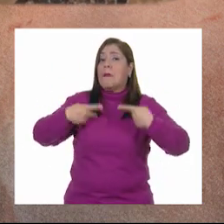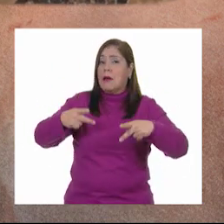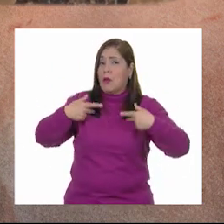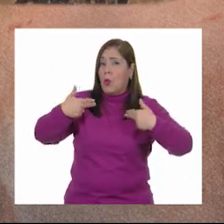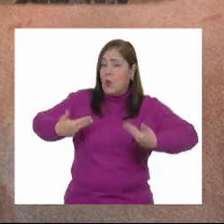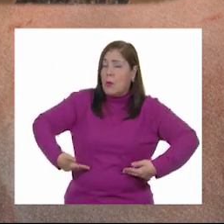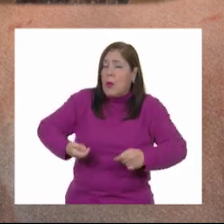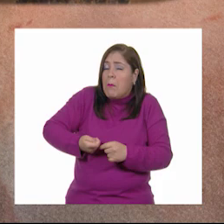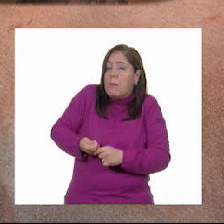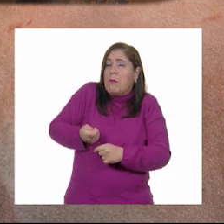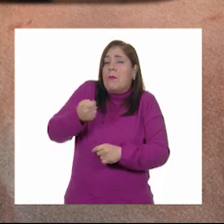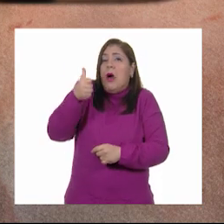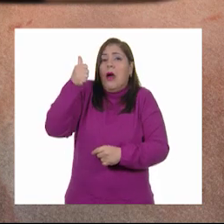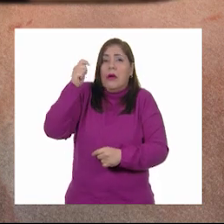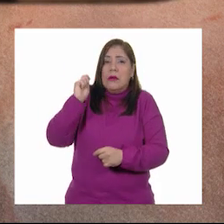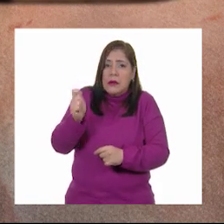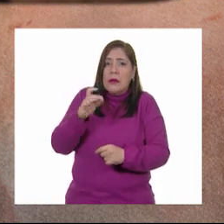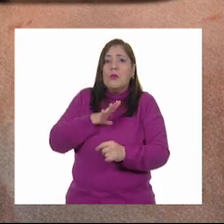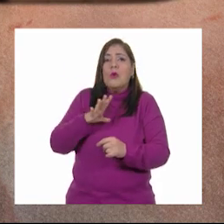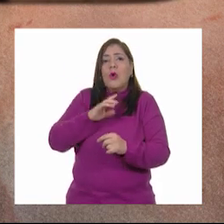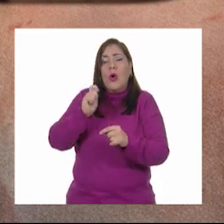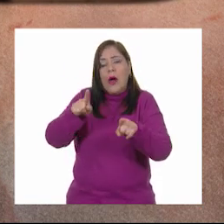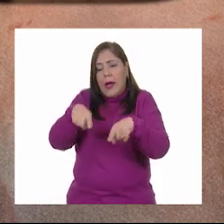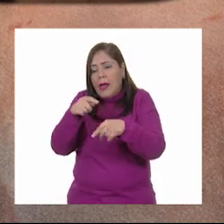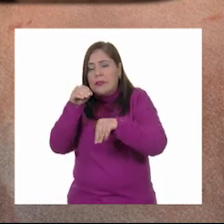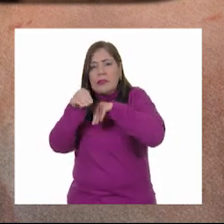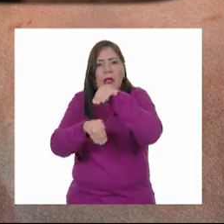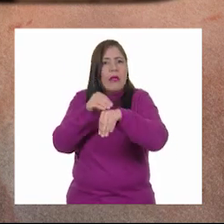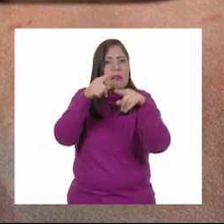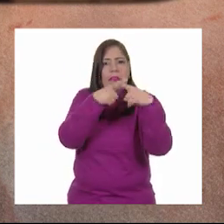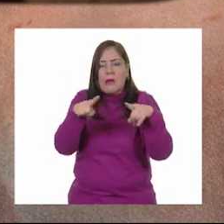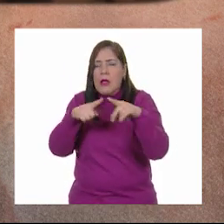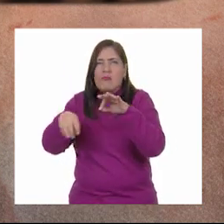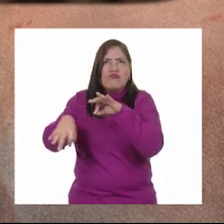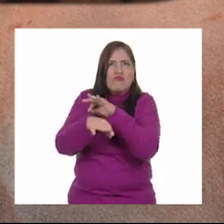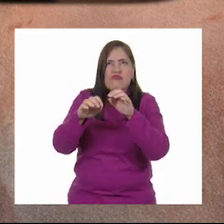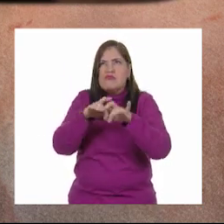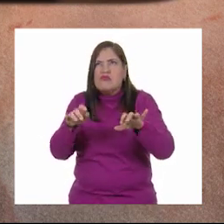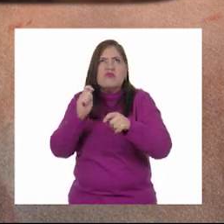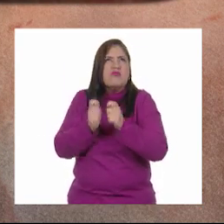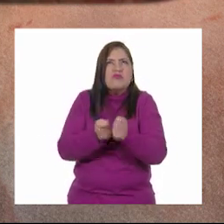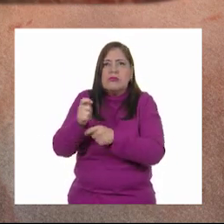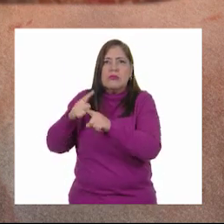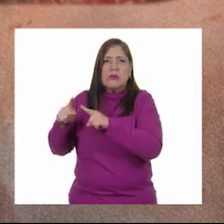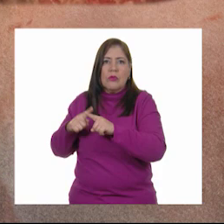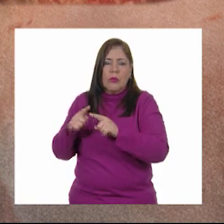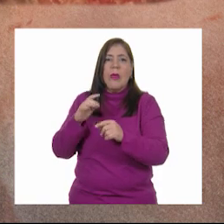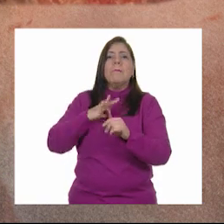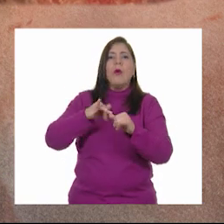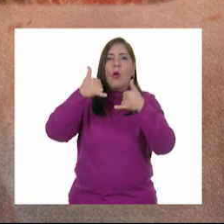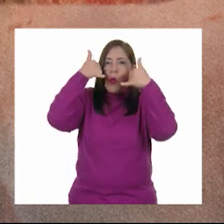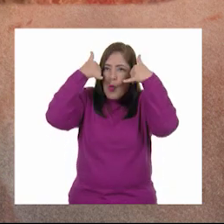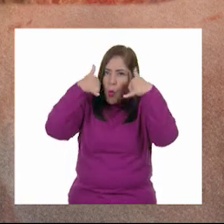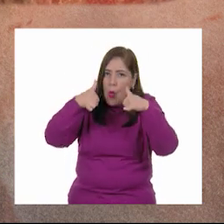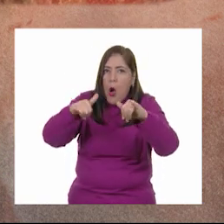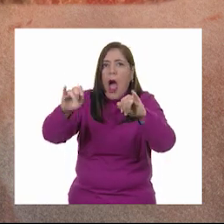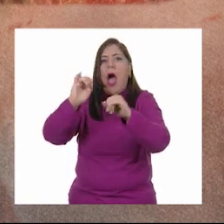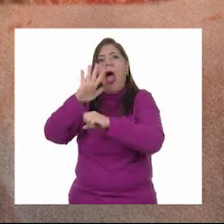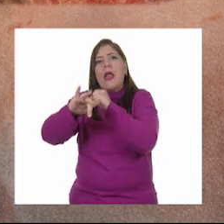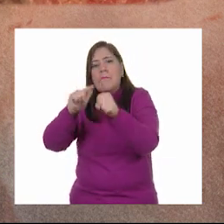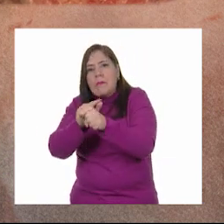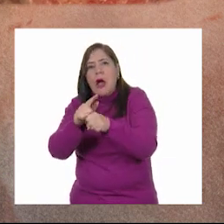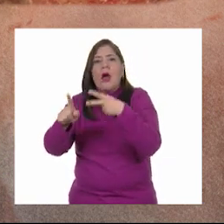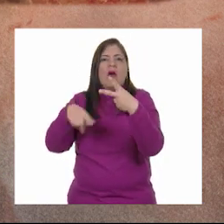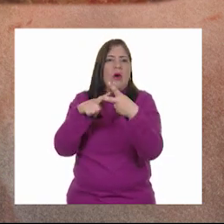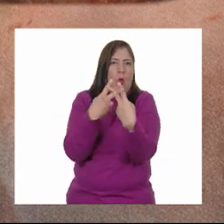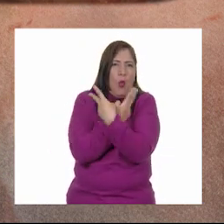los primeros instrumentos musicales. Y esto con objetos que tenían a la mano, como cuernos de animales,